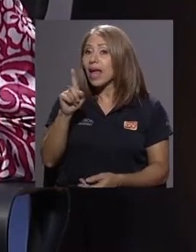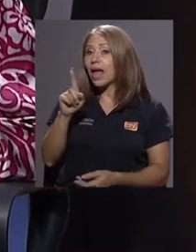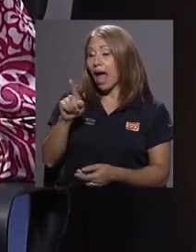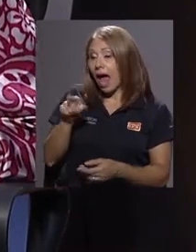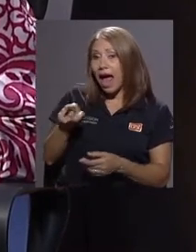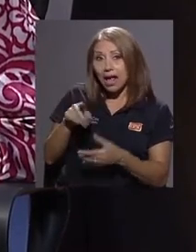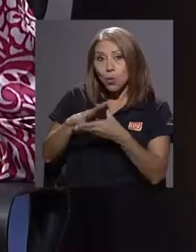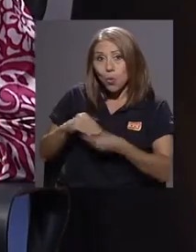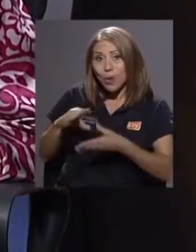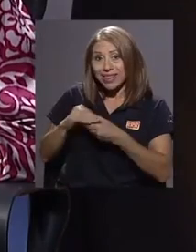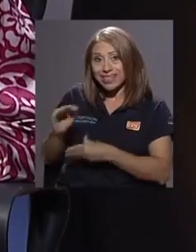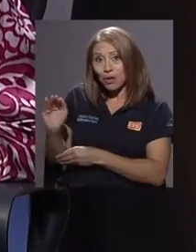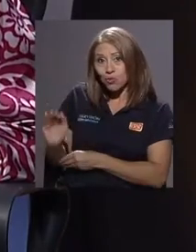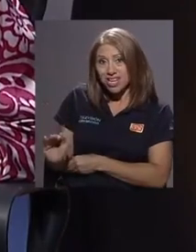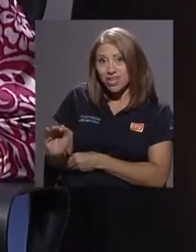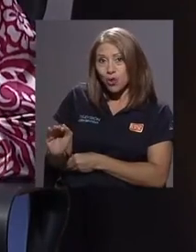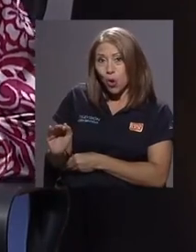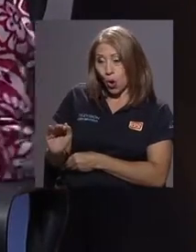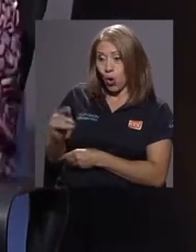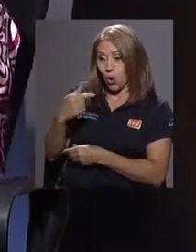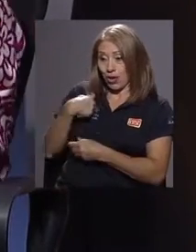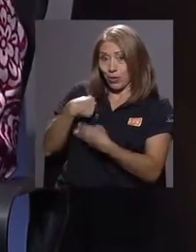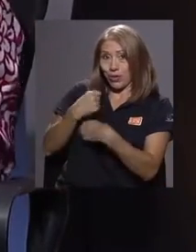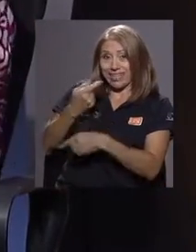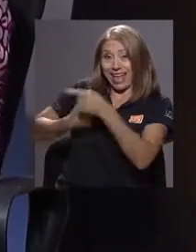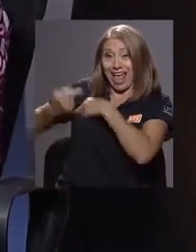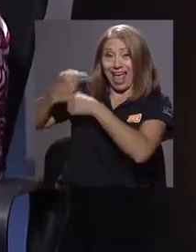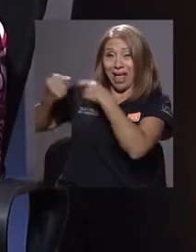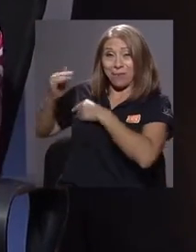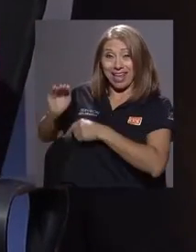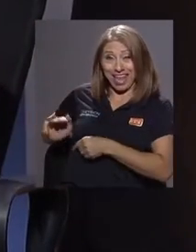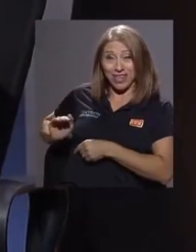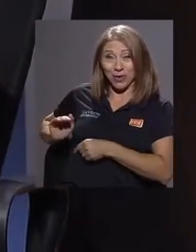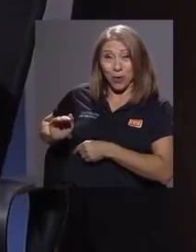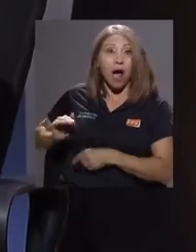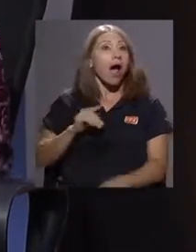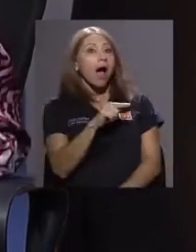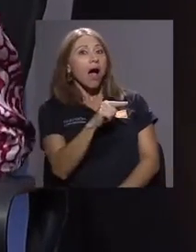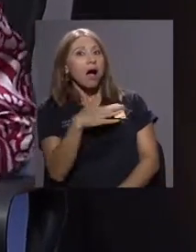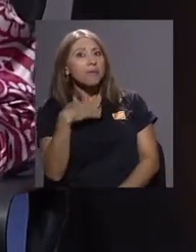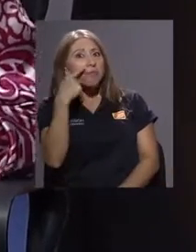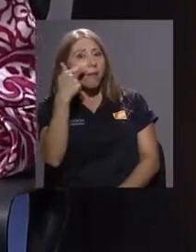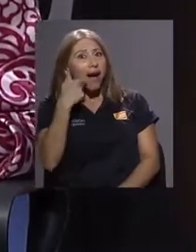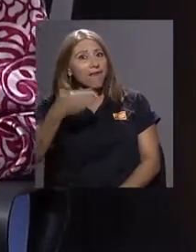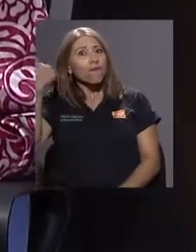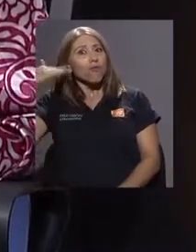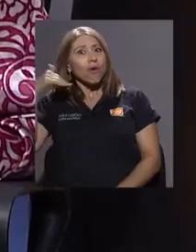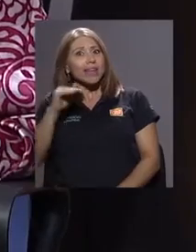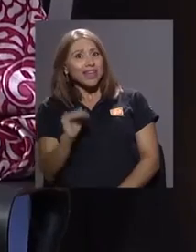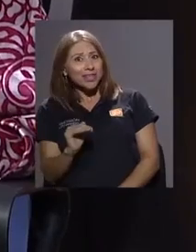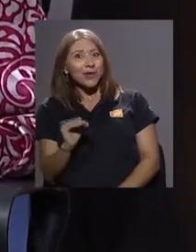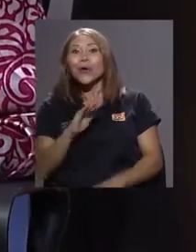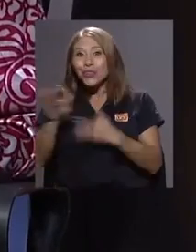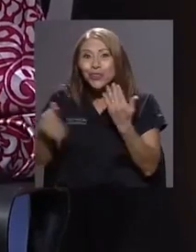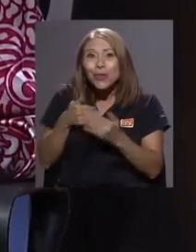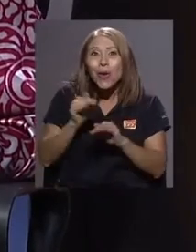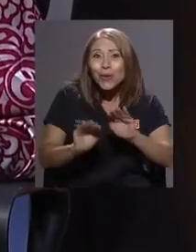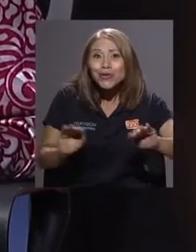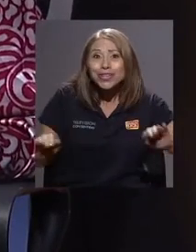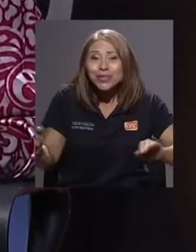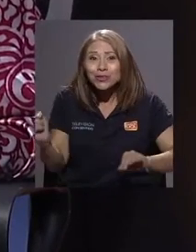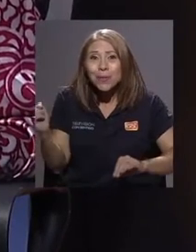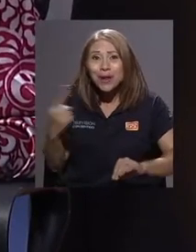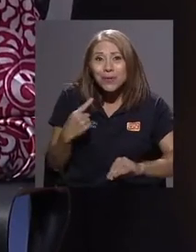lo que tú hiciste de pequeño el niño dice ah caray mi papá fue niño y todos los niños preguntan eso yo recuerdo